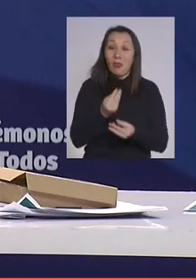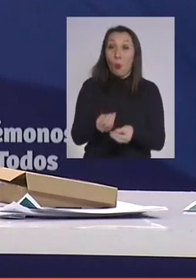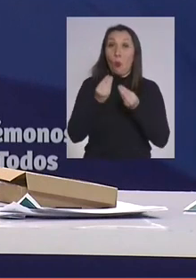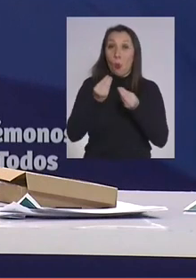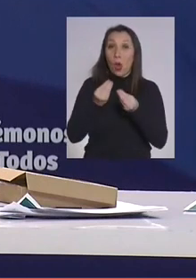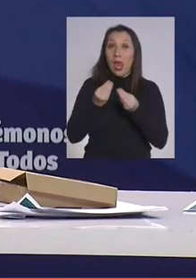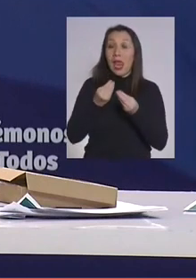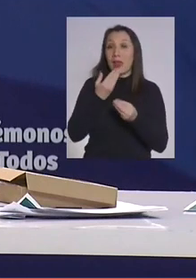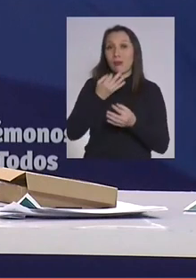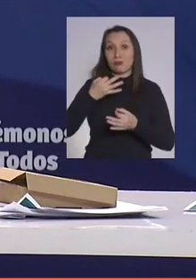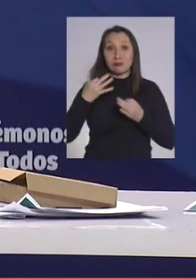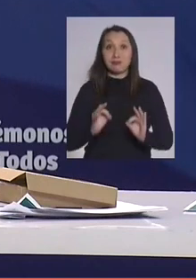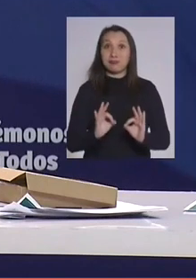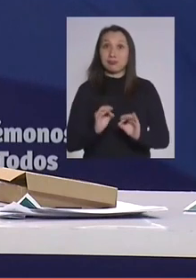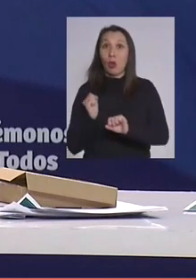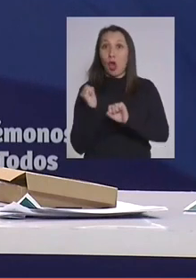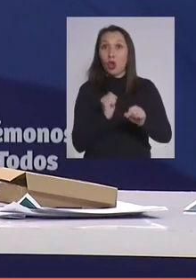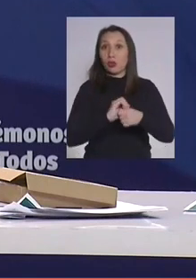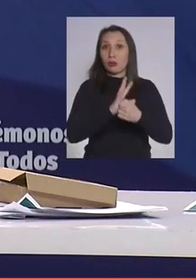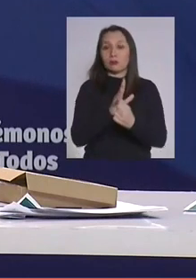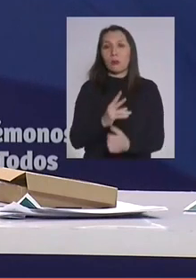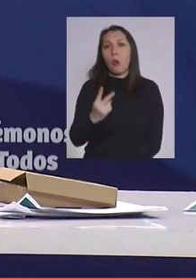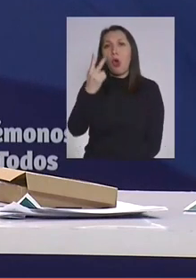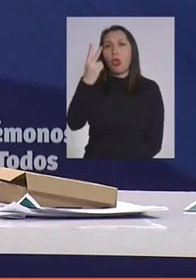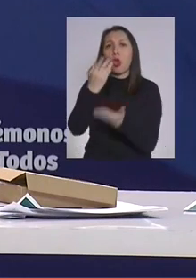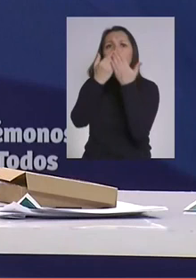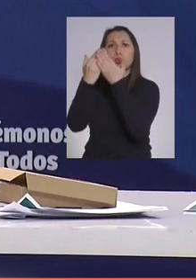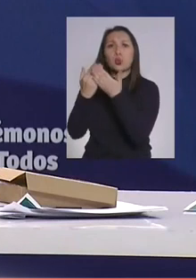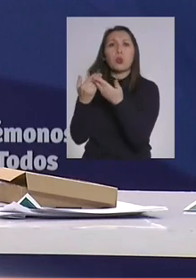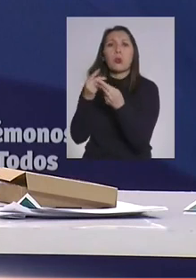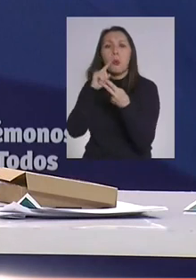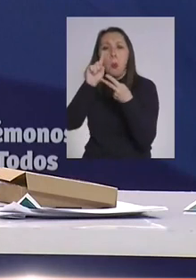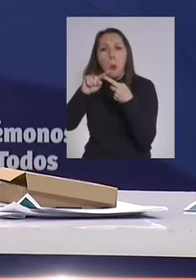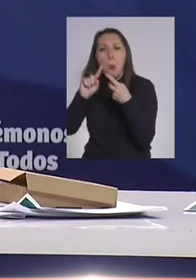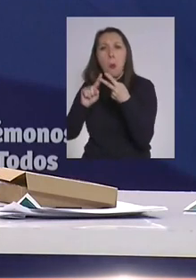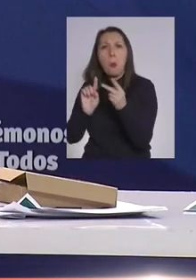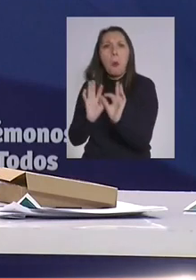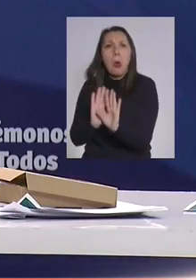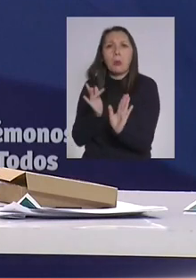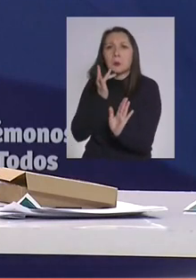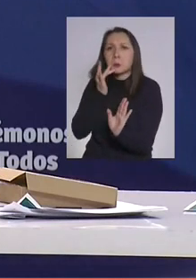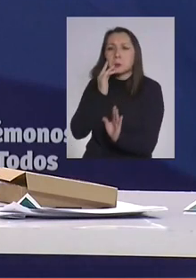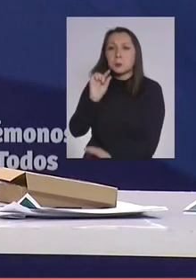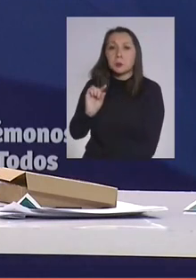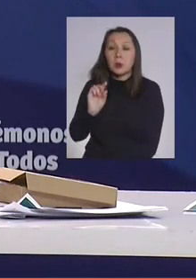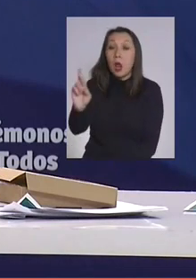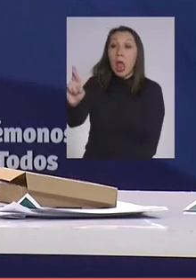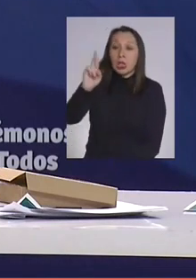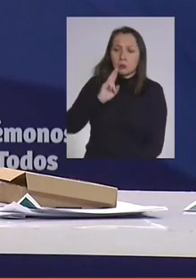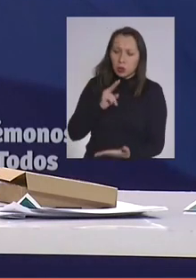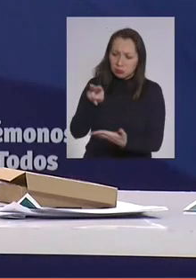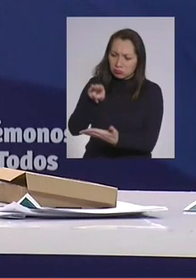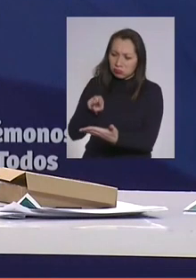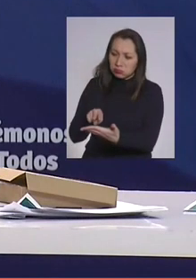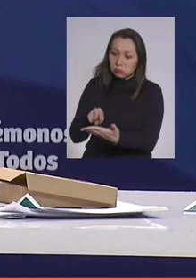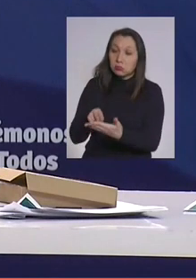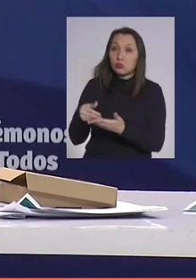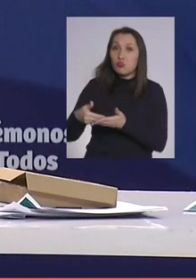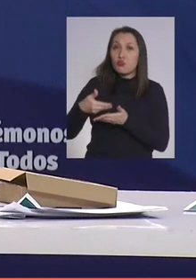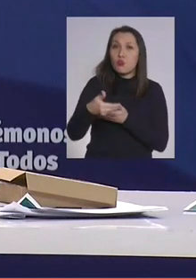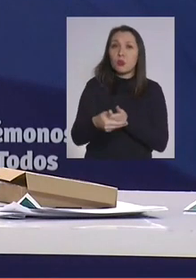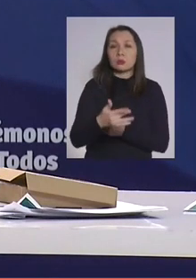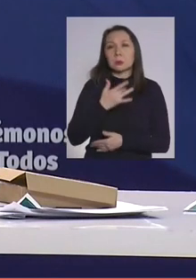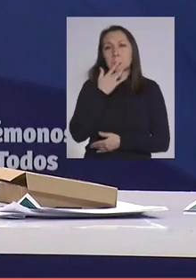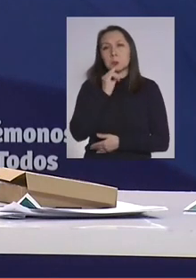que sea exitoso hasta el momento hay sólo dos publicaciones y además de eso los resultados demuestran que el efecto es